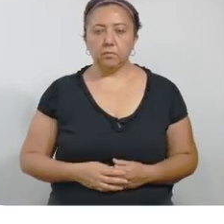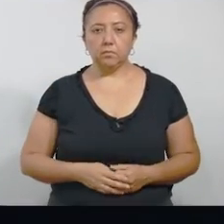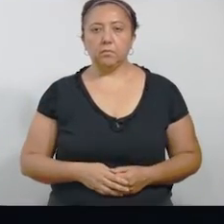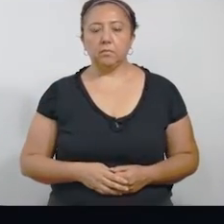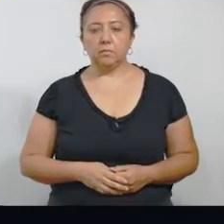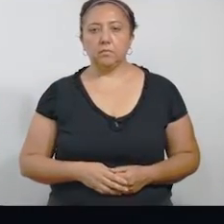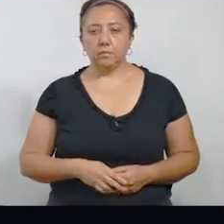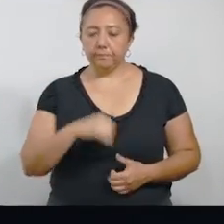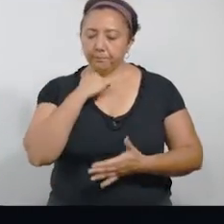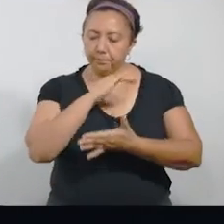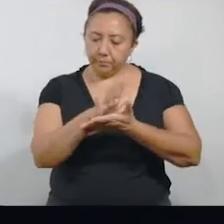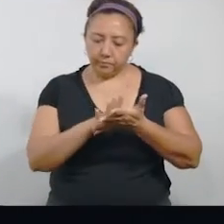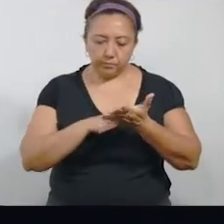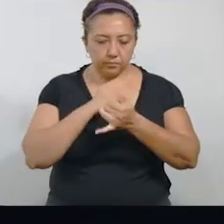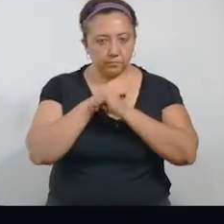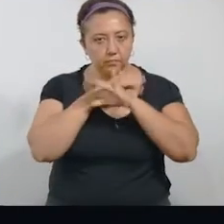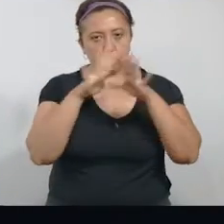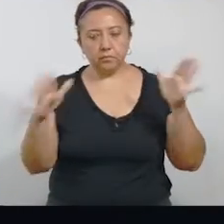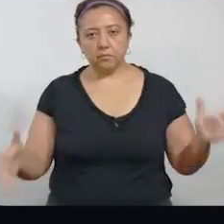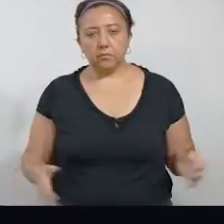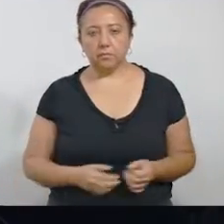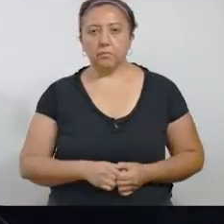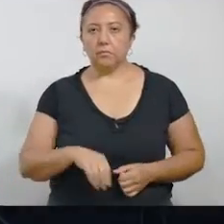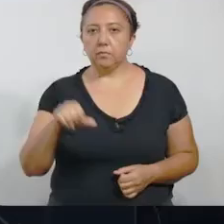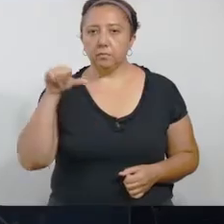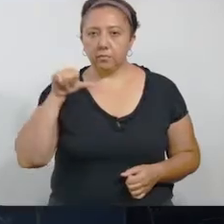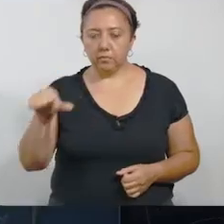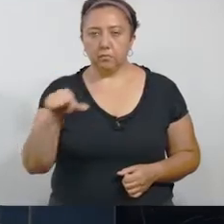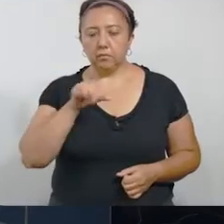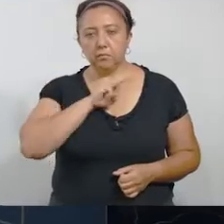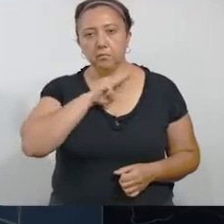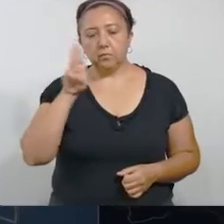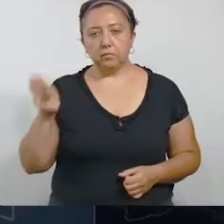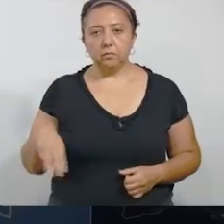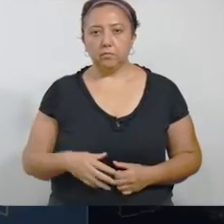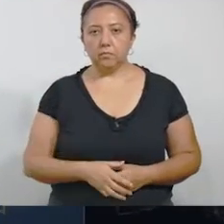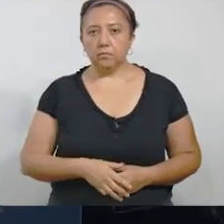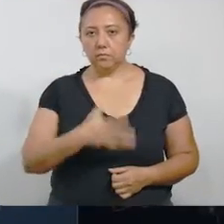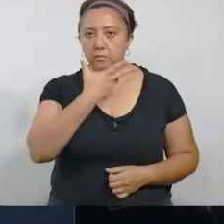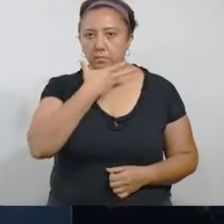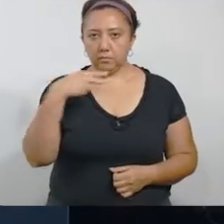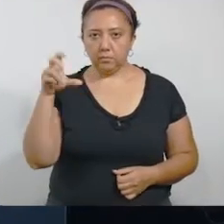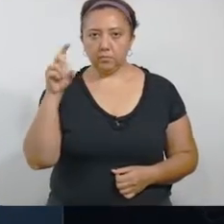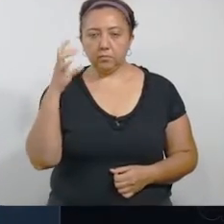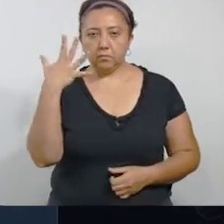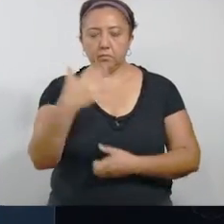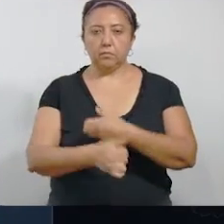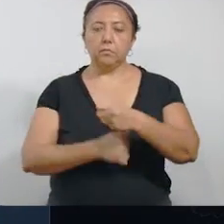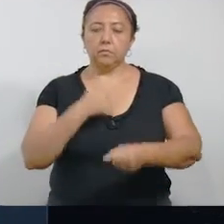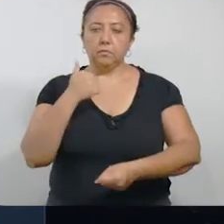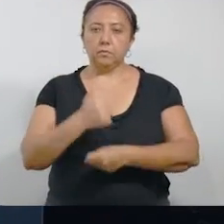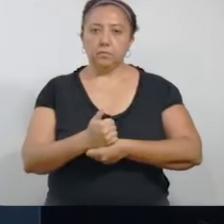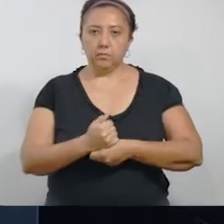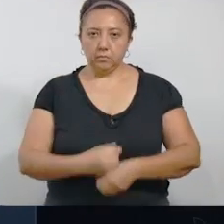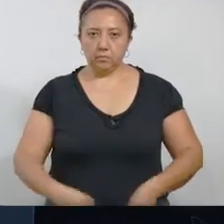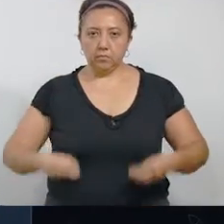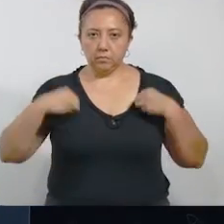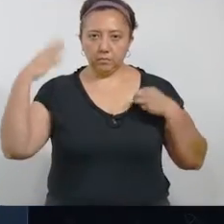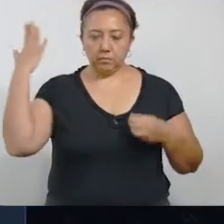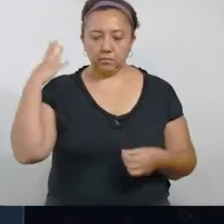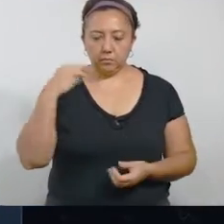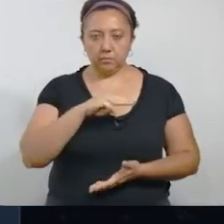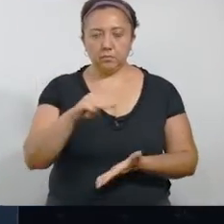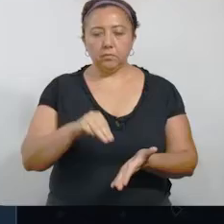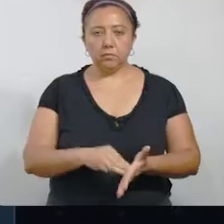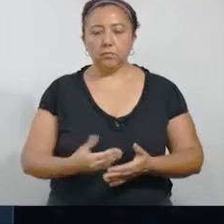estado. Lamentablemente, en este parte médico informamos de 16 fallecimientos. Hombre de 35 años de edad, originario residente de